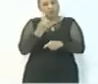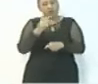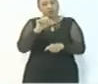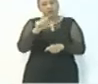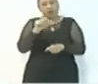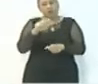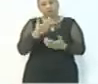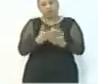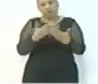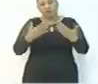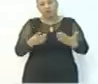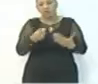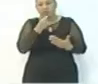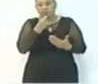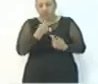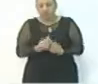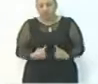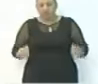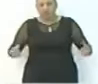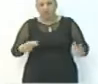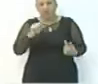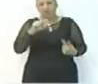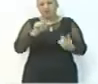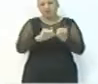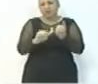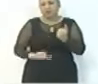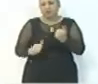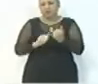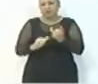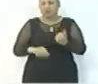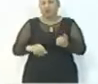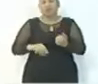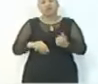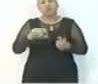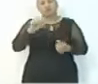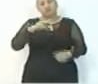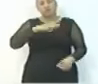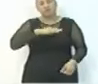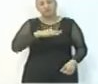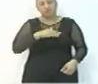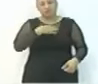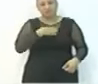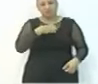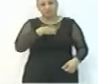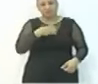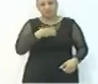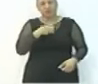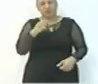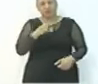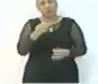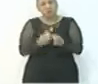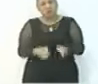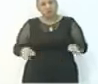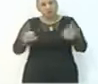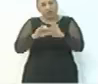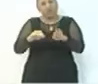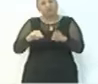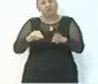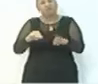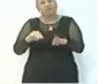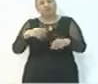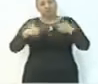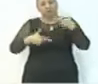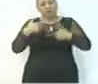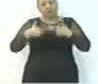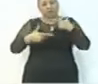comunes en la infancia como la diarrea e infecciones respiratorias que se complican en neumonía se pueden prevenir. Hasta el momento la evidencia